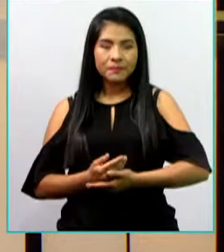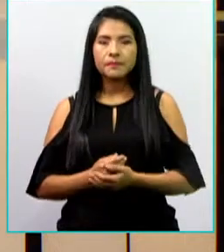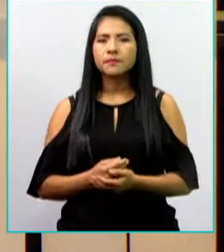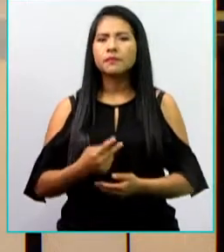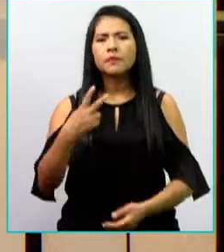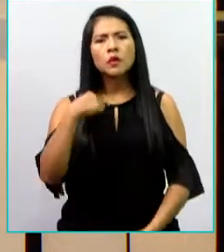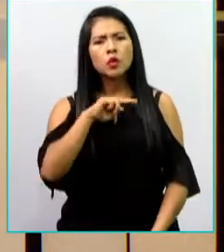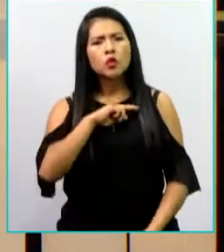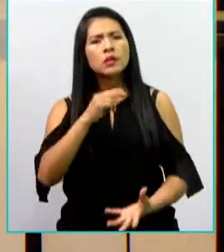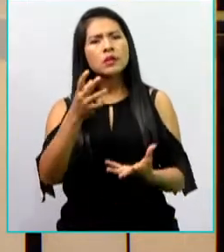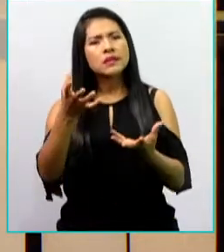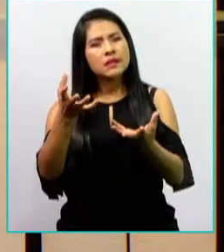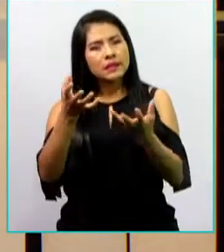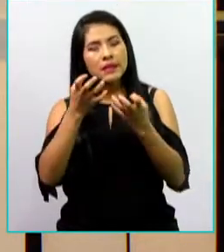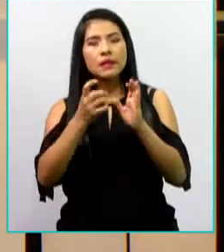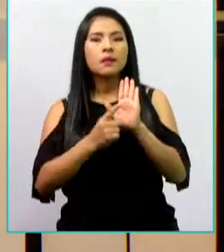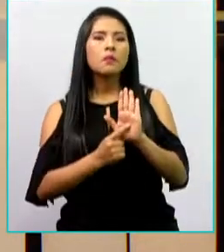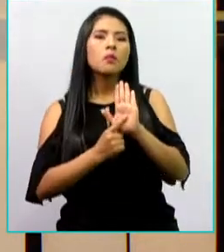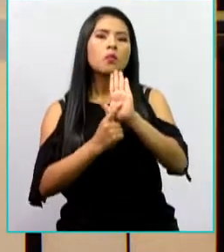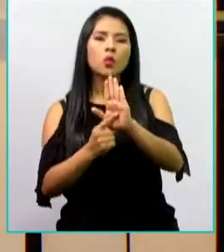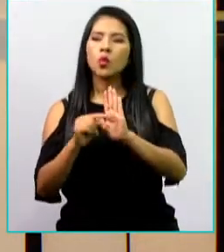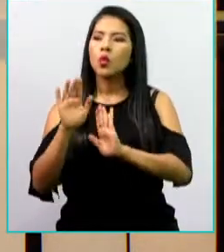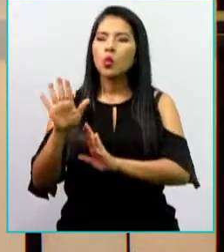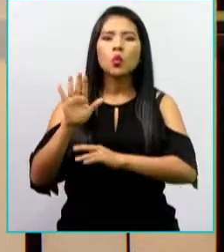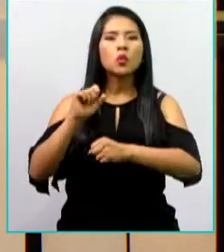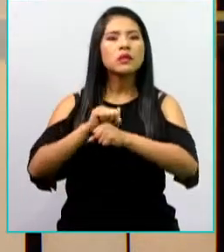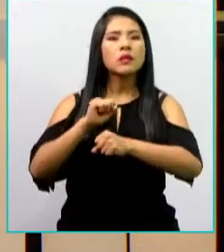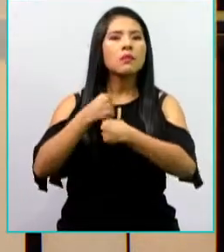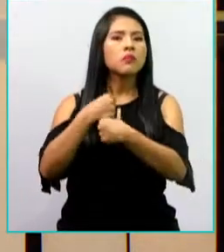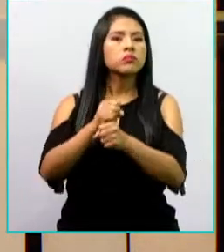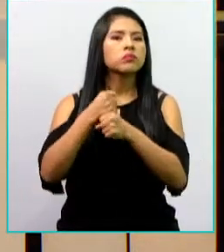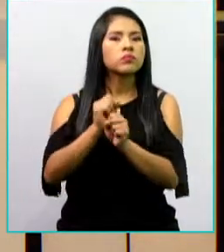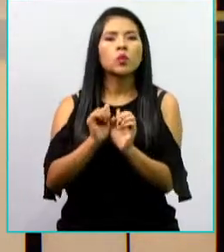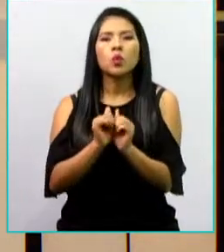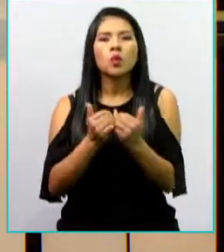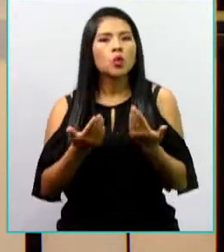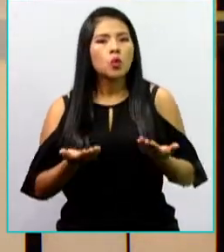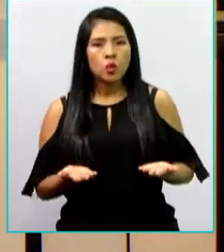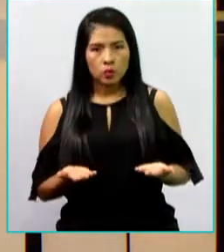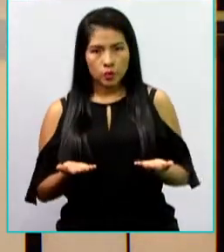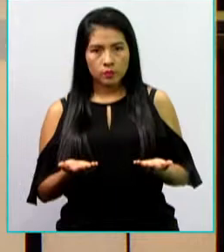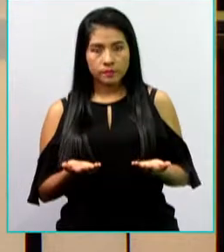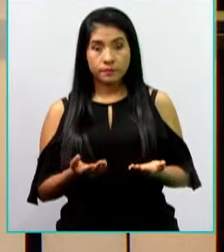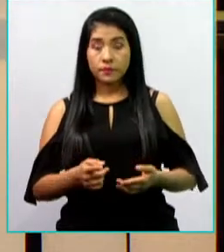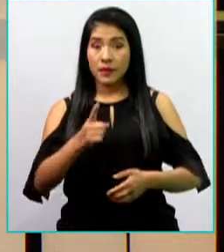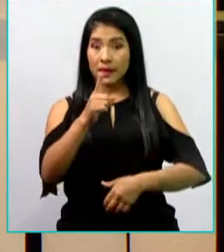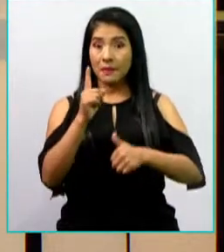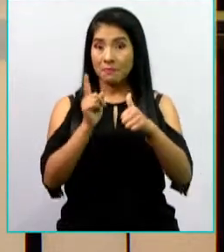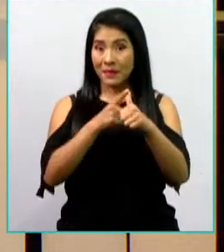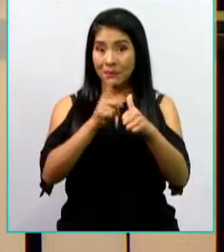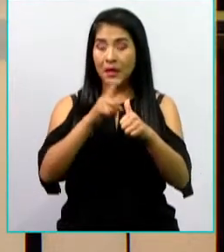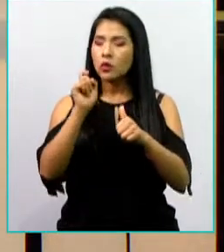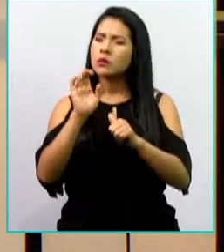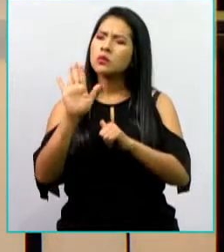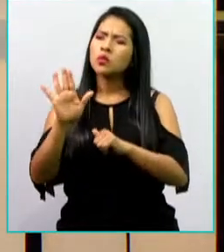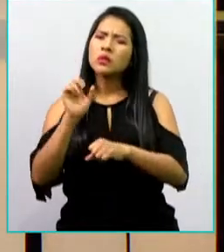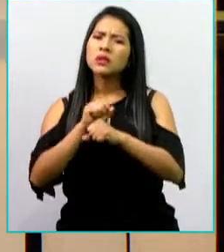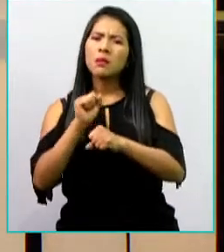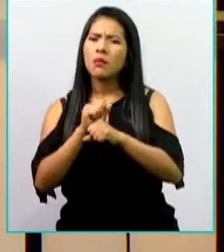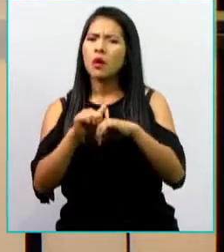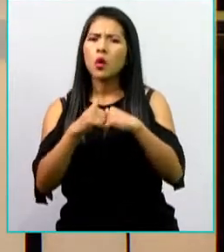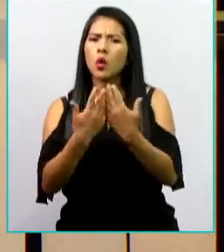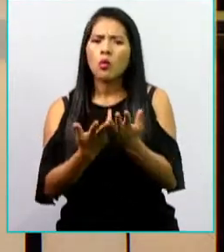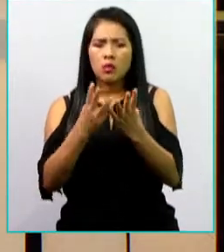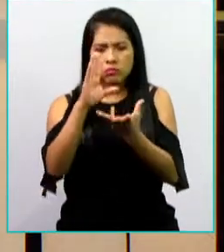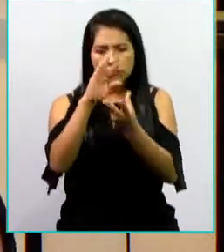ustedes puedan ver el arte que estos artistas han producido. Porque a veces, para poder entender al artista, tienes que ver su arte. Y